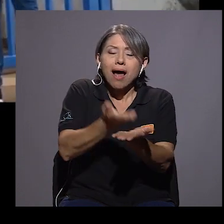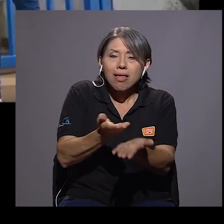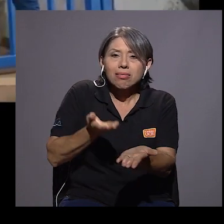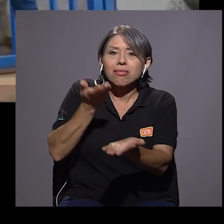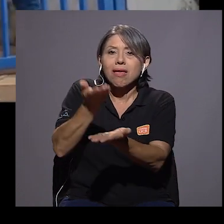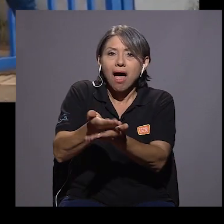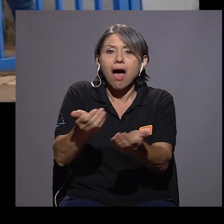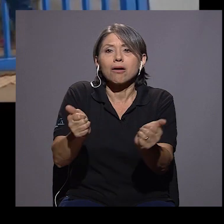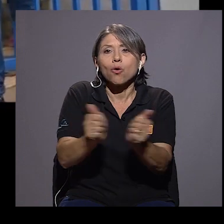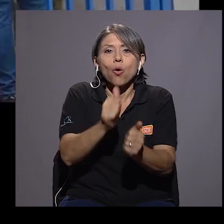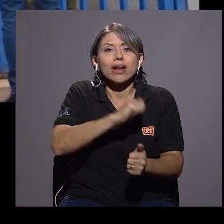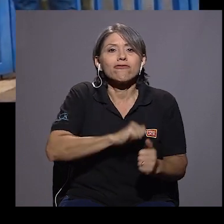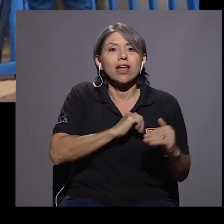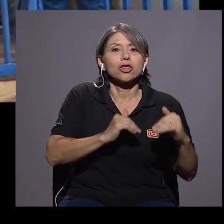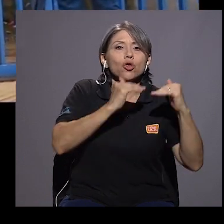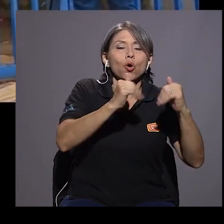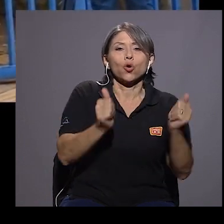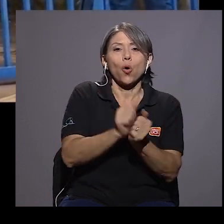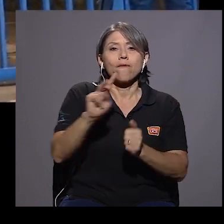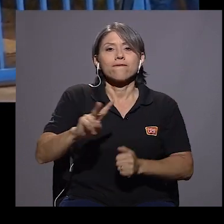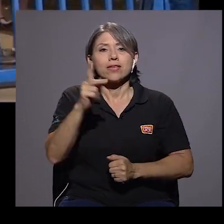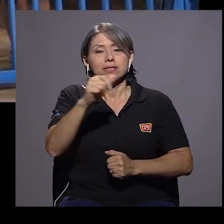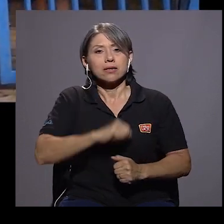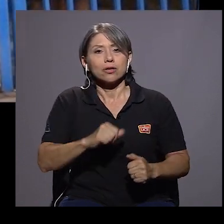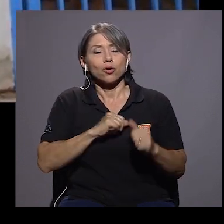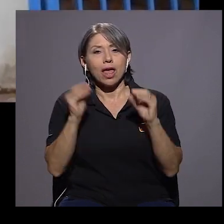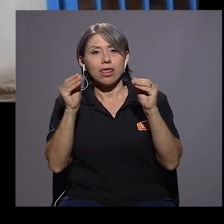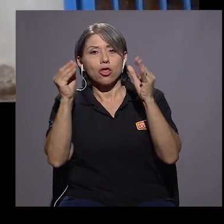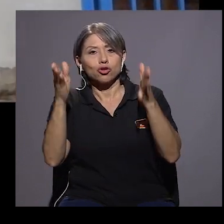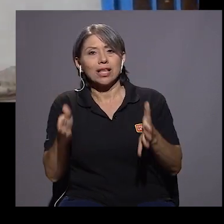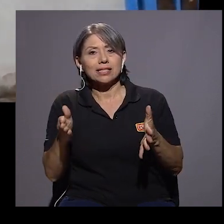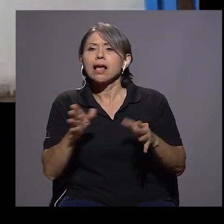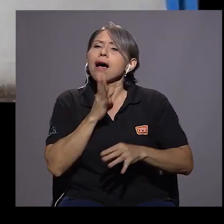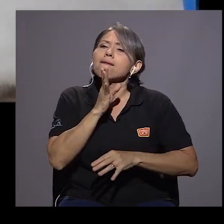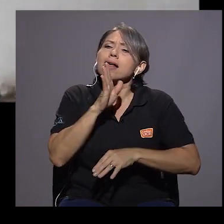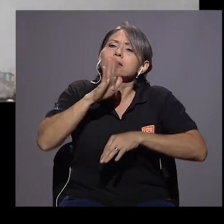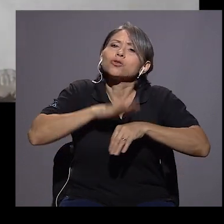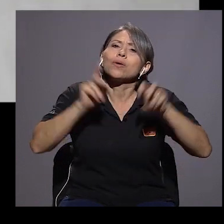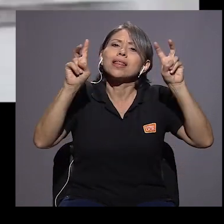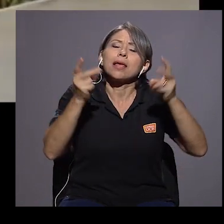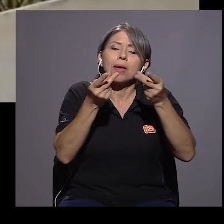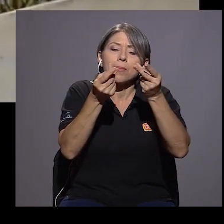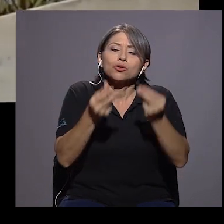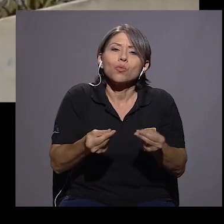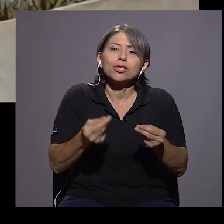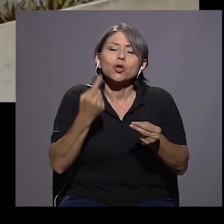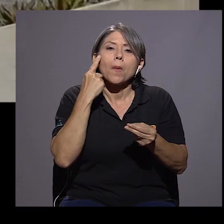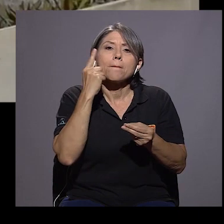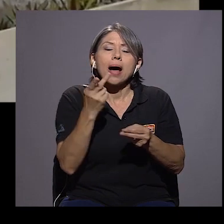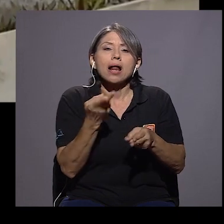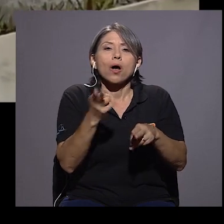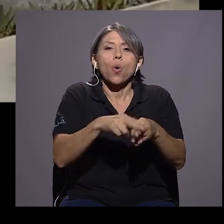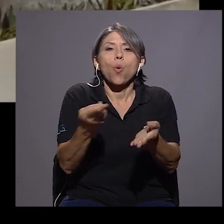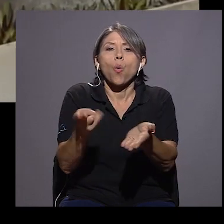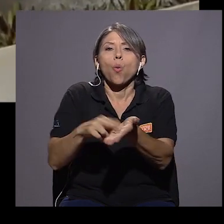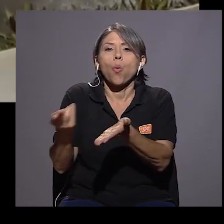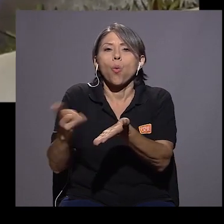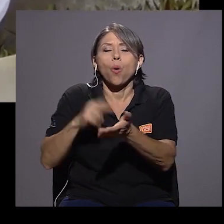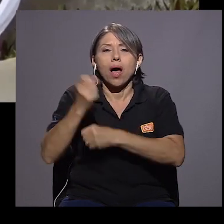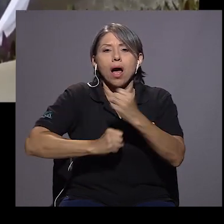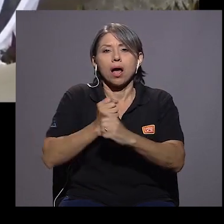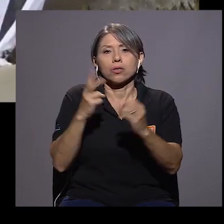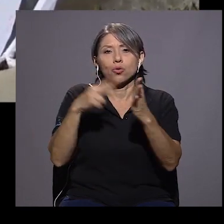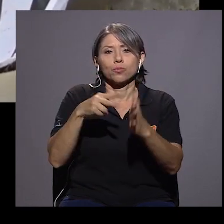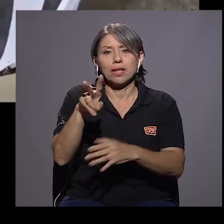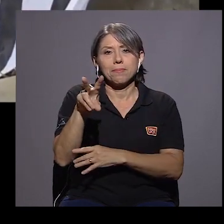necesitamos plantear con el rector, con la vicerrectoría de docencia, el tema del presupuesto para cargas académicas del año